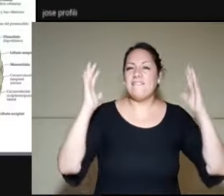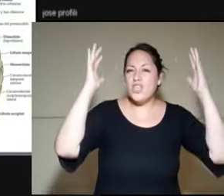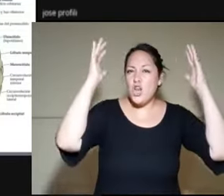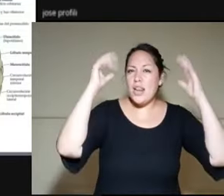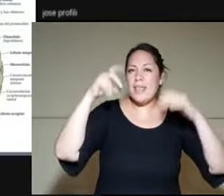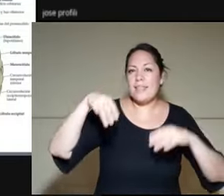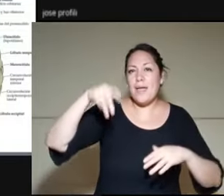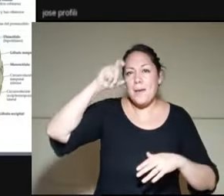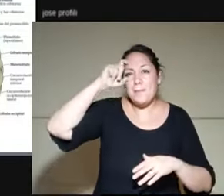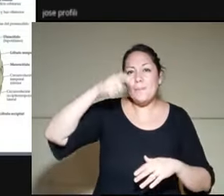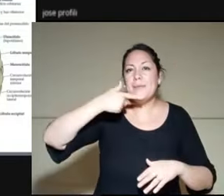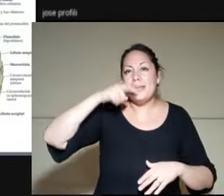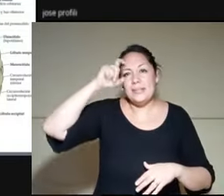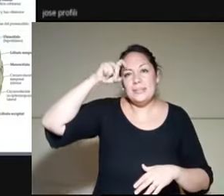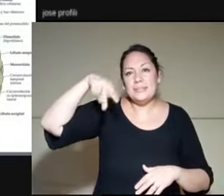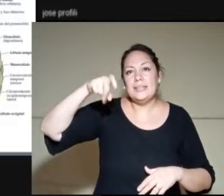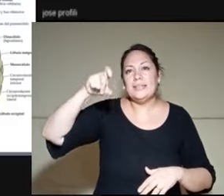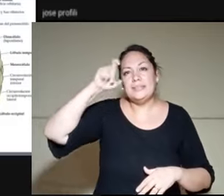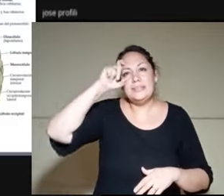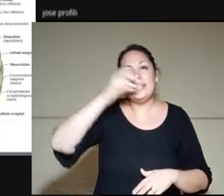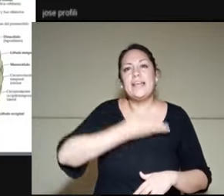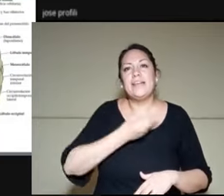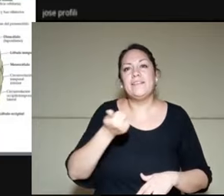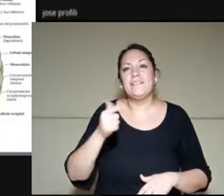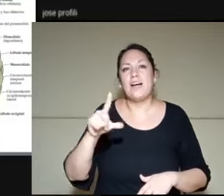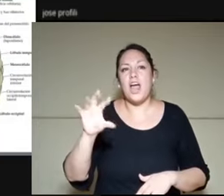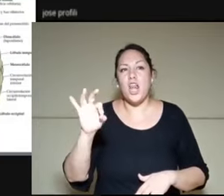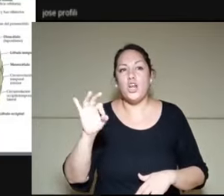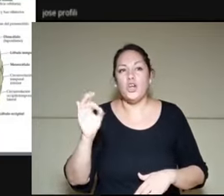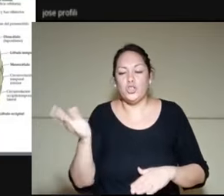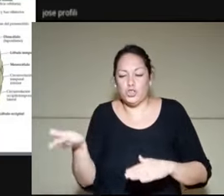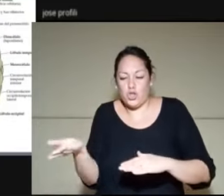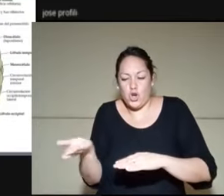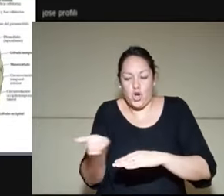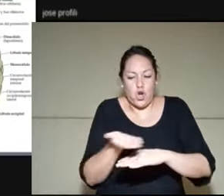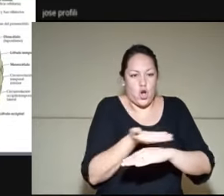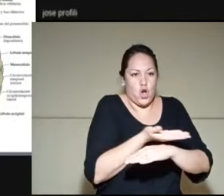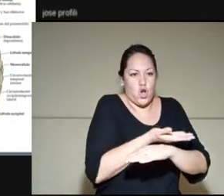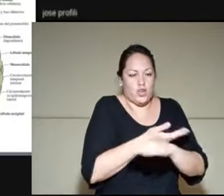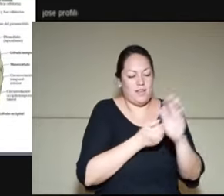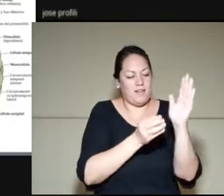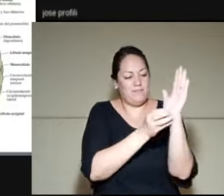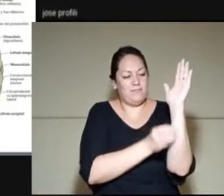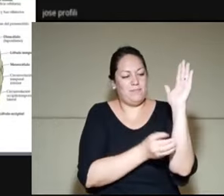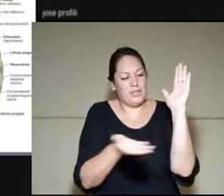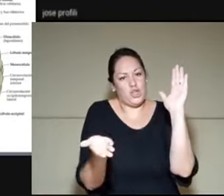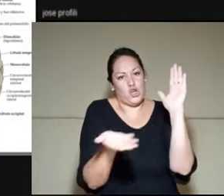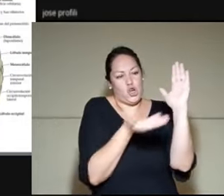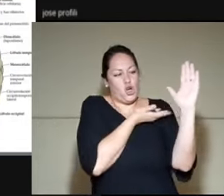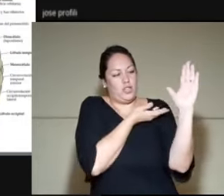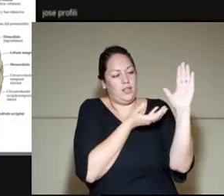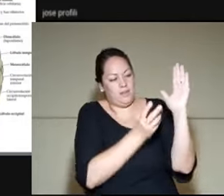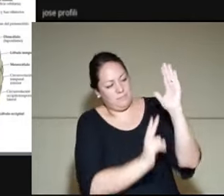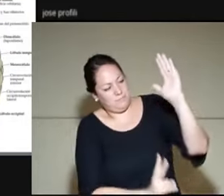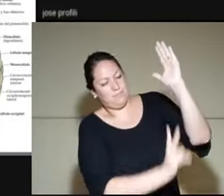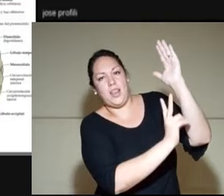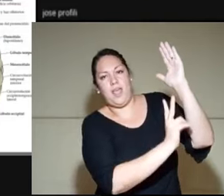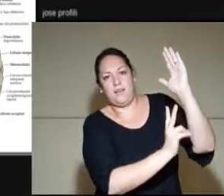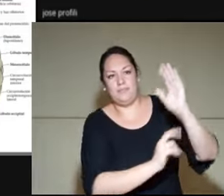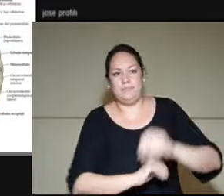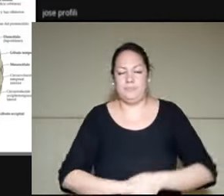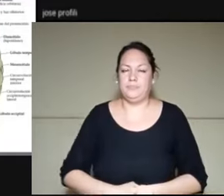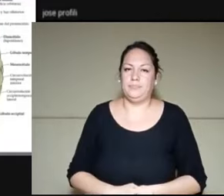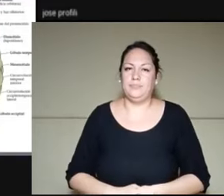lila es el mesencéfalo, ¿eh? Vemos parte del mesencéfalo porque le hemos cortado la parte de la protuberancia del bulbo, se la hemos